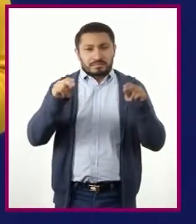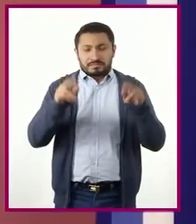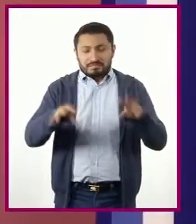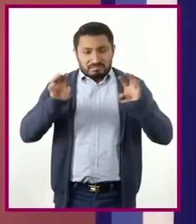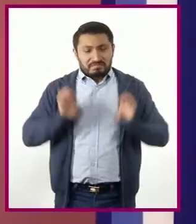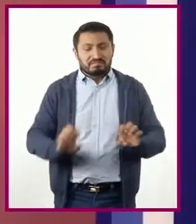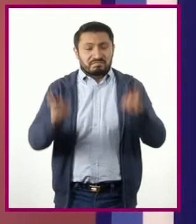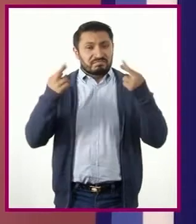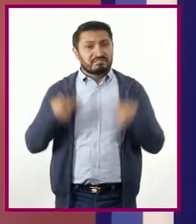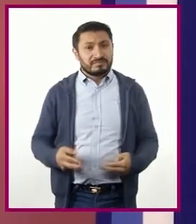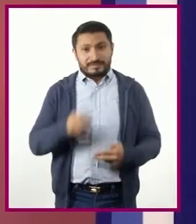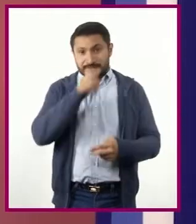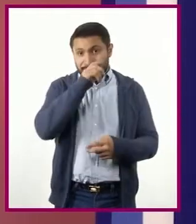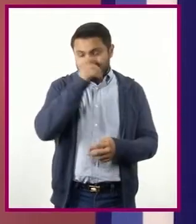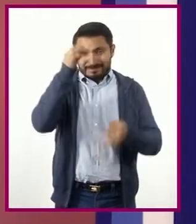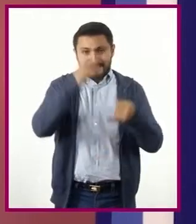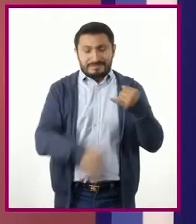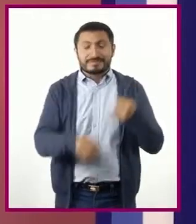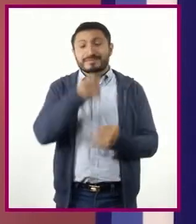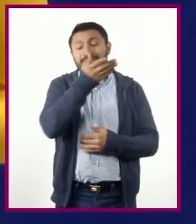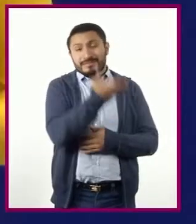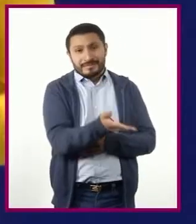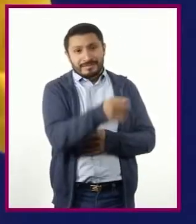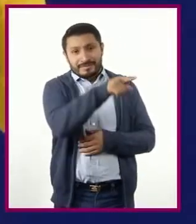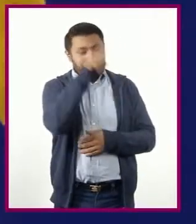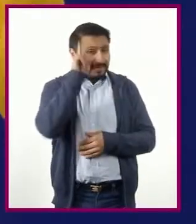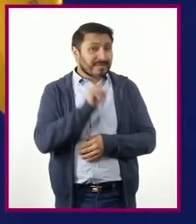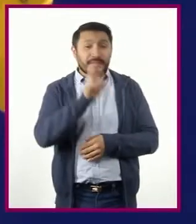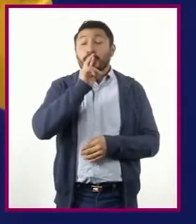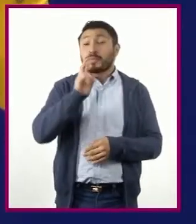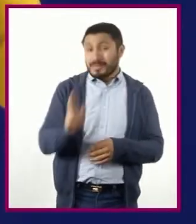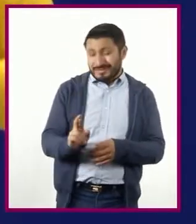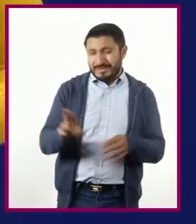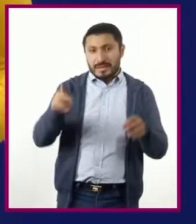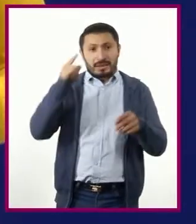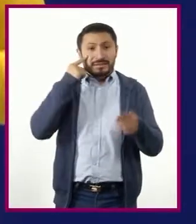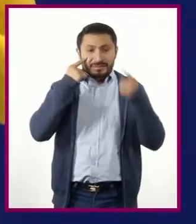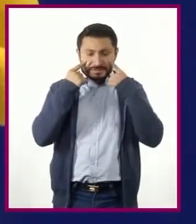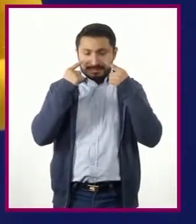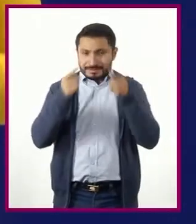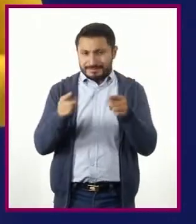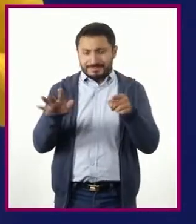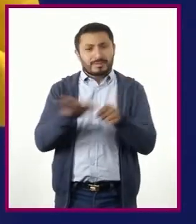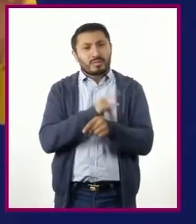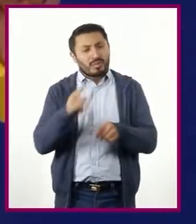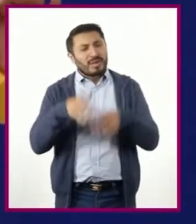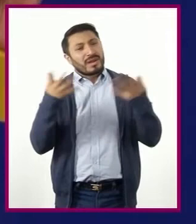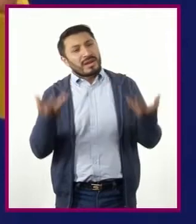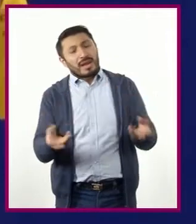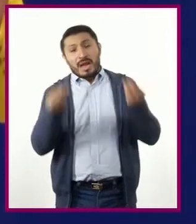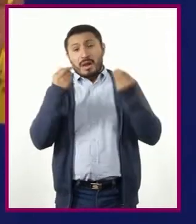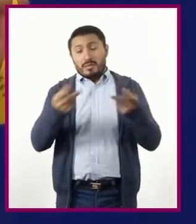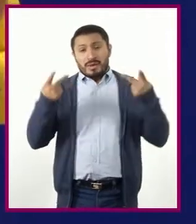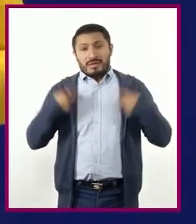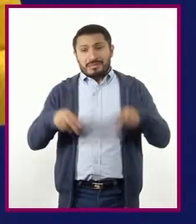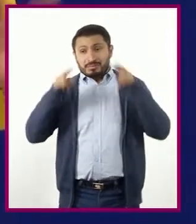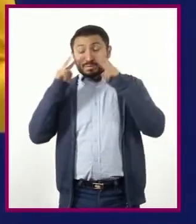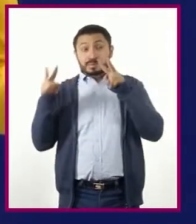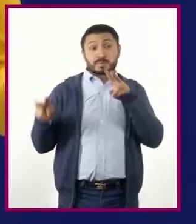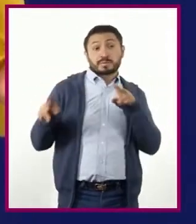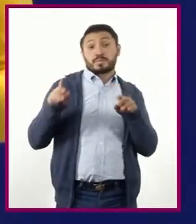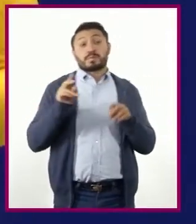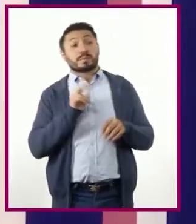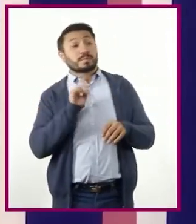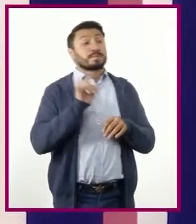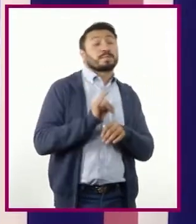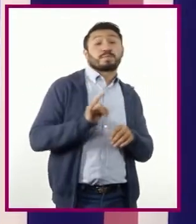apropiado. Y al final le pide a ella que le responda con los ojos, porque hay muchos mirones indiscretos